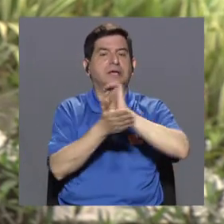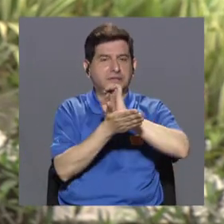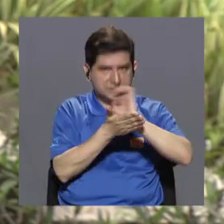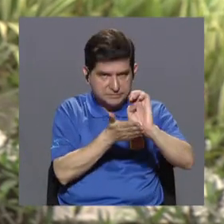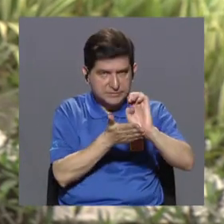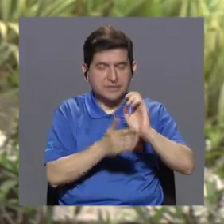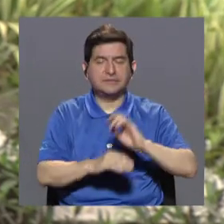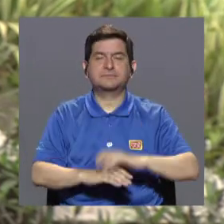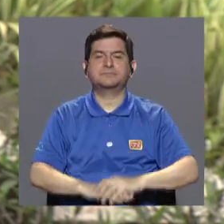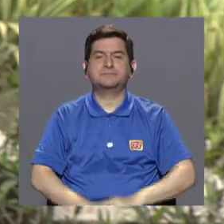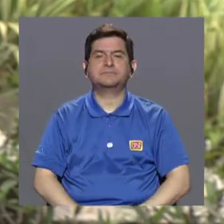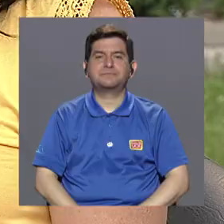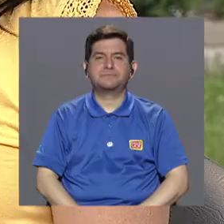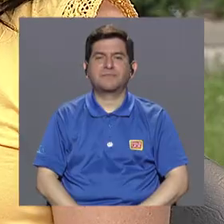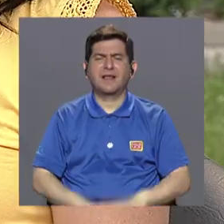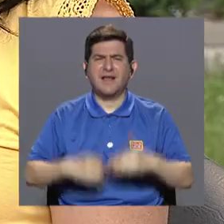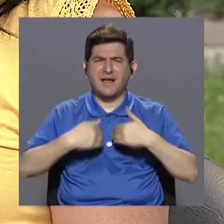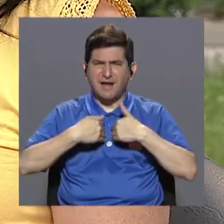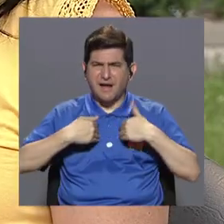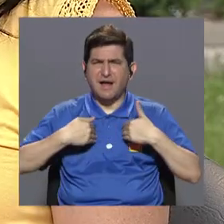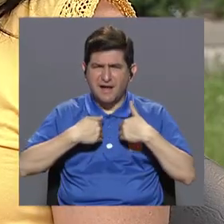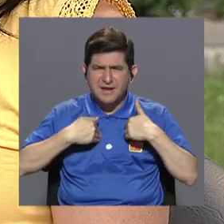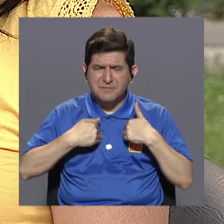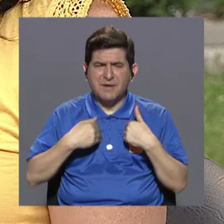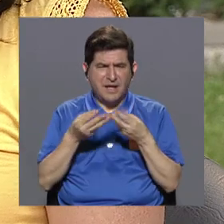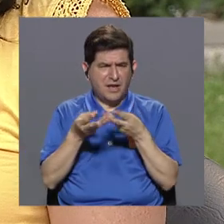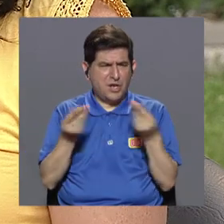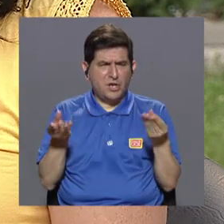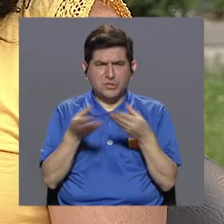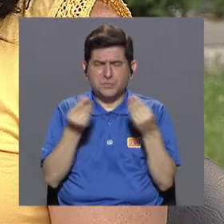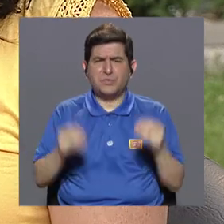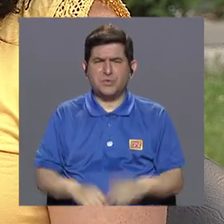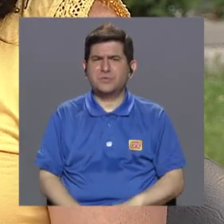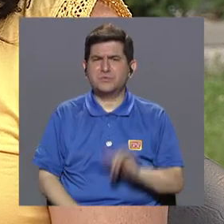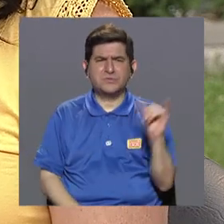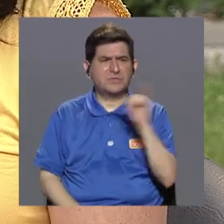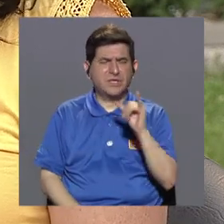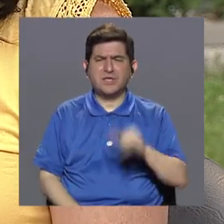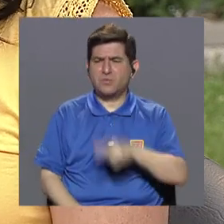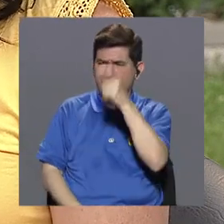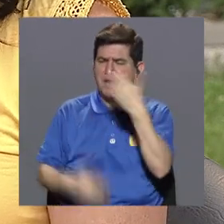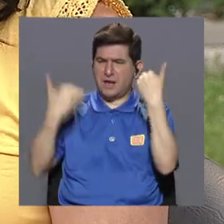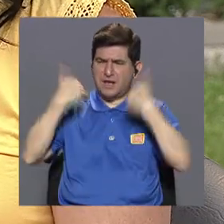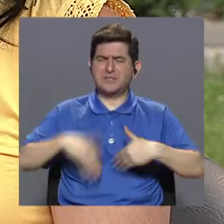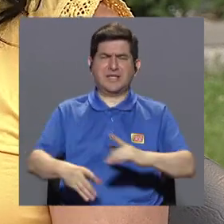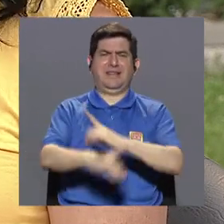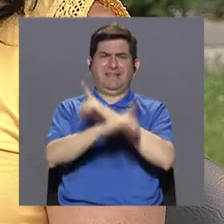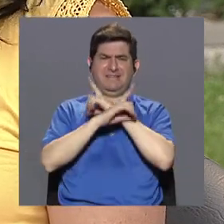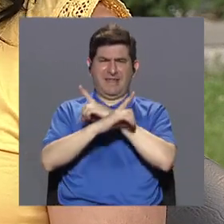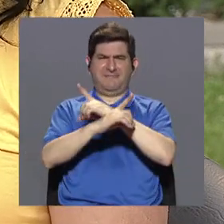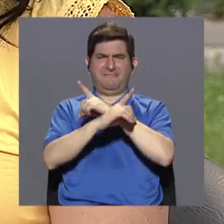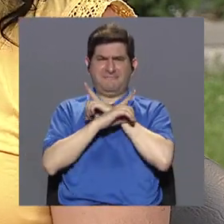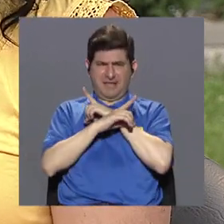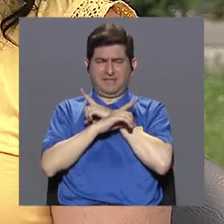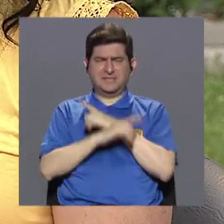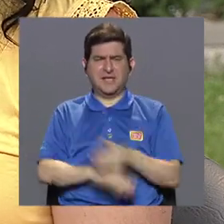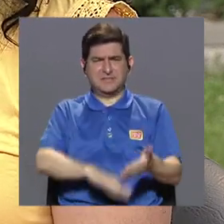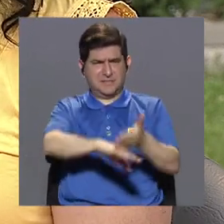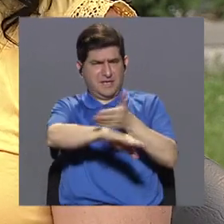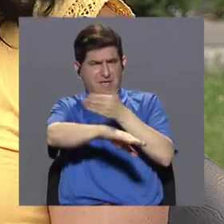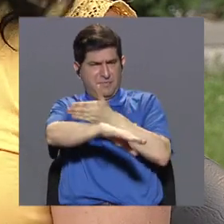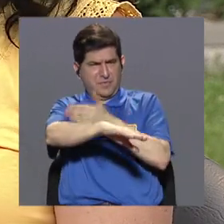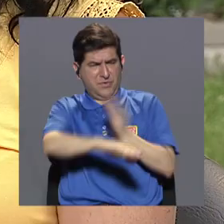la prevención. Los animales van generando, igual que digamos el ser humano, como defensas, como